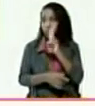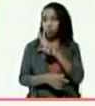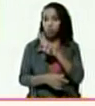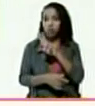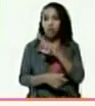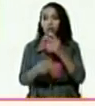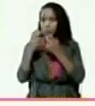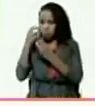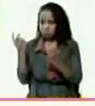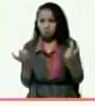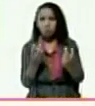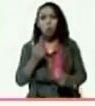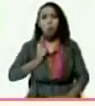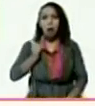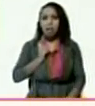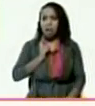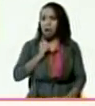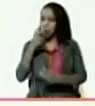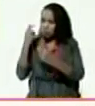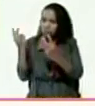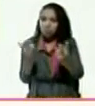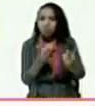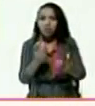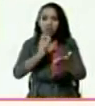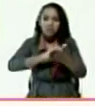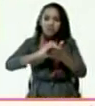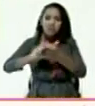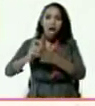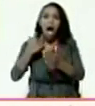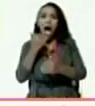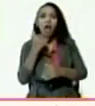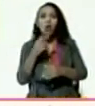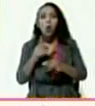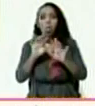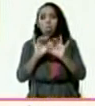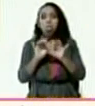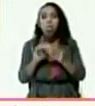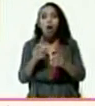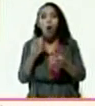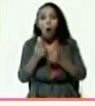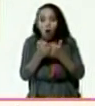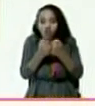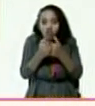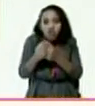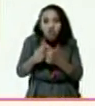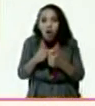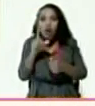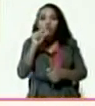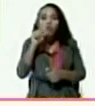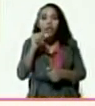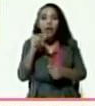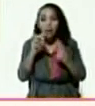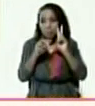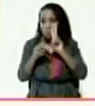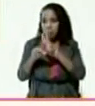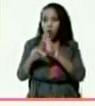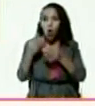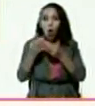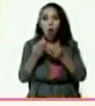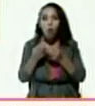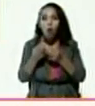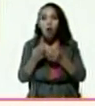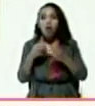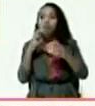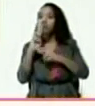Invito a cualquiera, pues, que escriban algo ellos en Twitter o en las redes sociales para que vean los comentarios. Que la gente, su